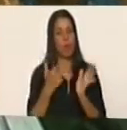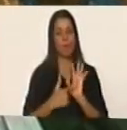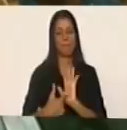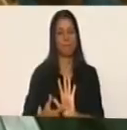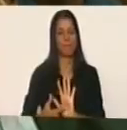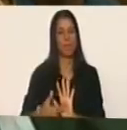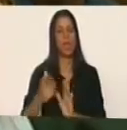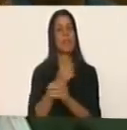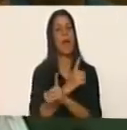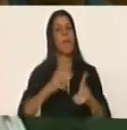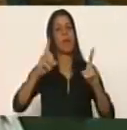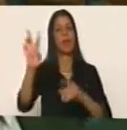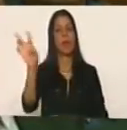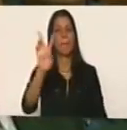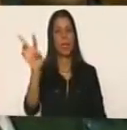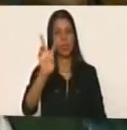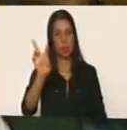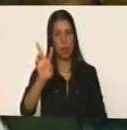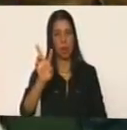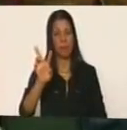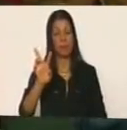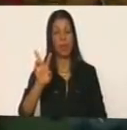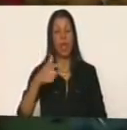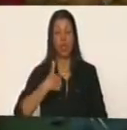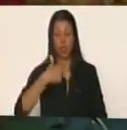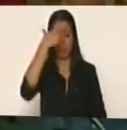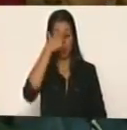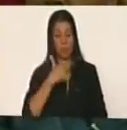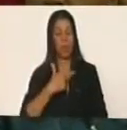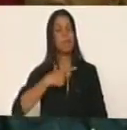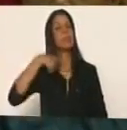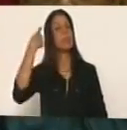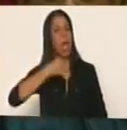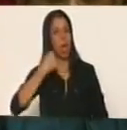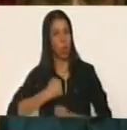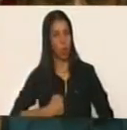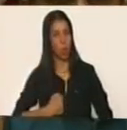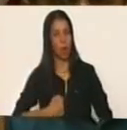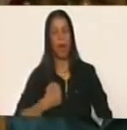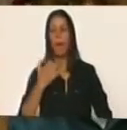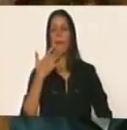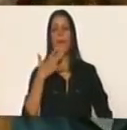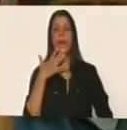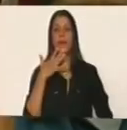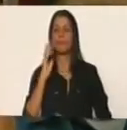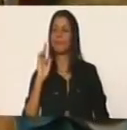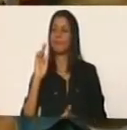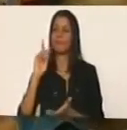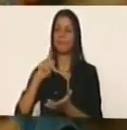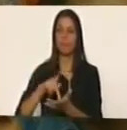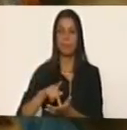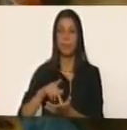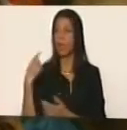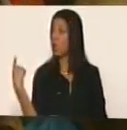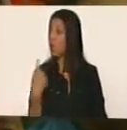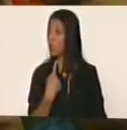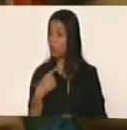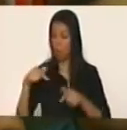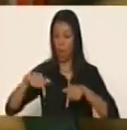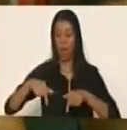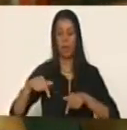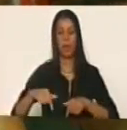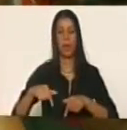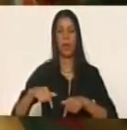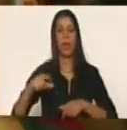bases democráticas de nuestro país. Yo estoy segura que una vez que se pronuncie y que nosotros aprobemos acá